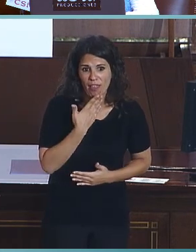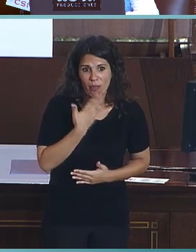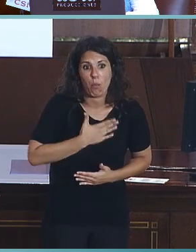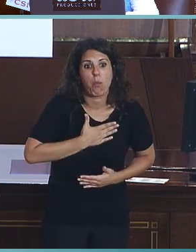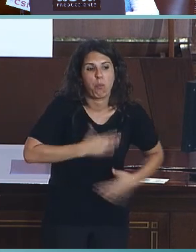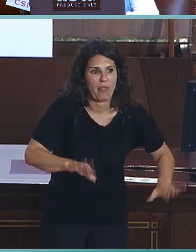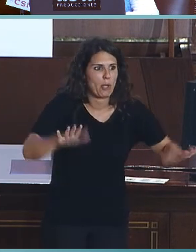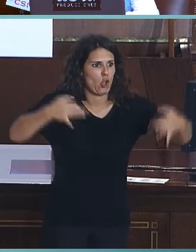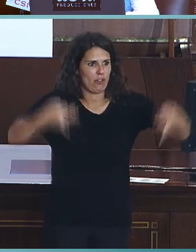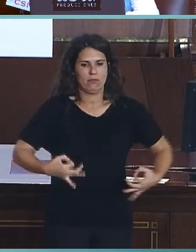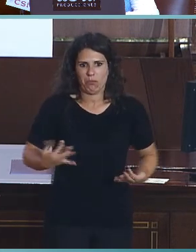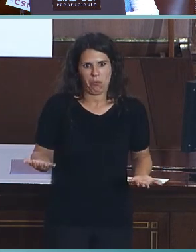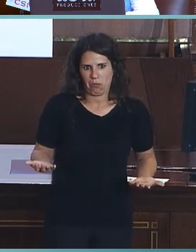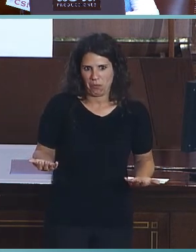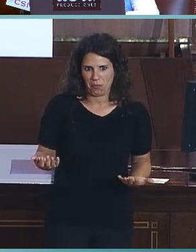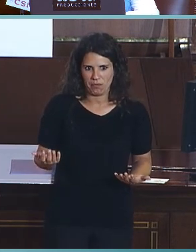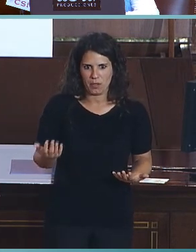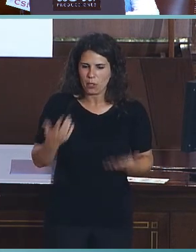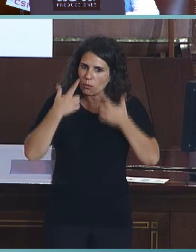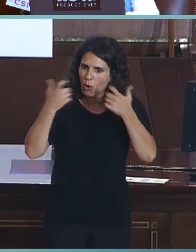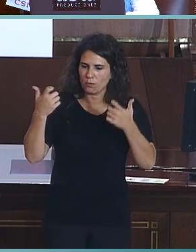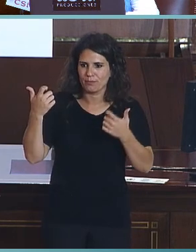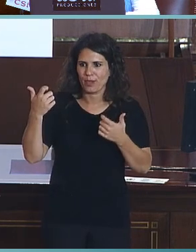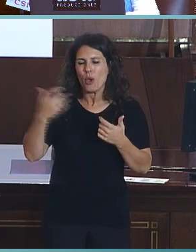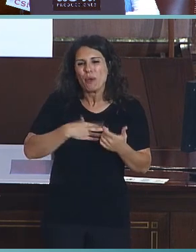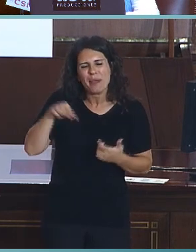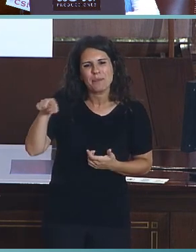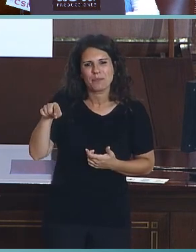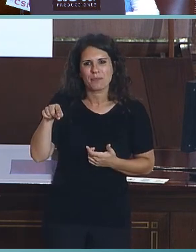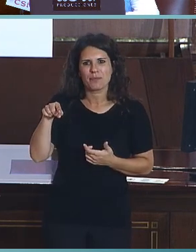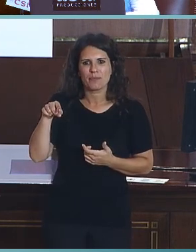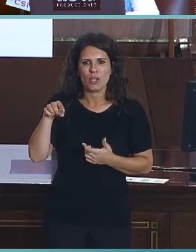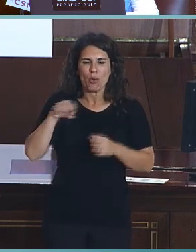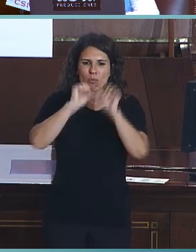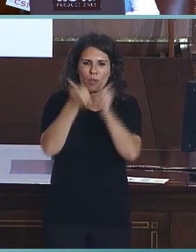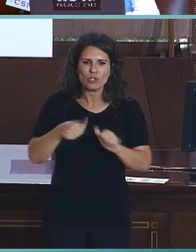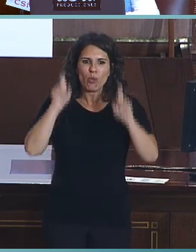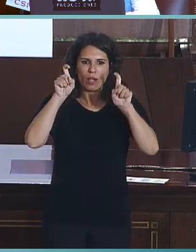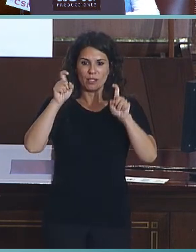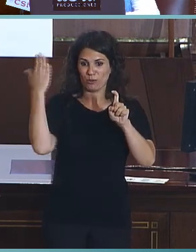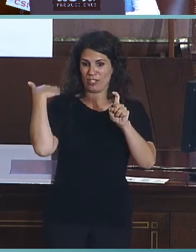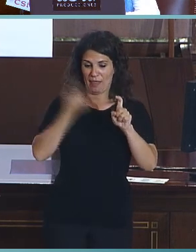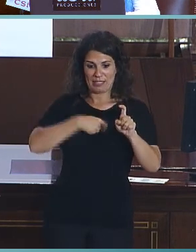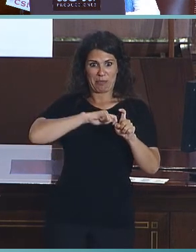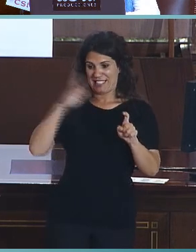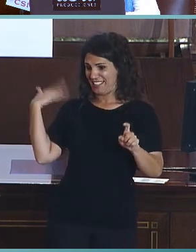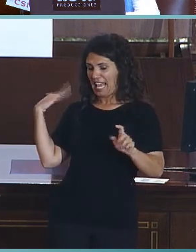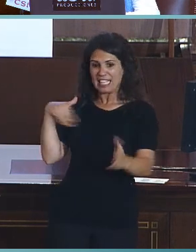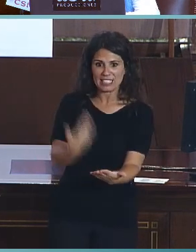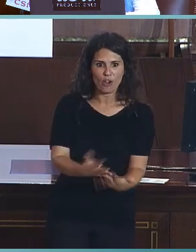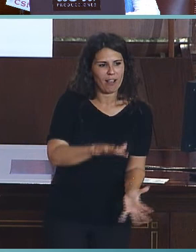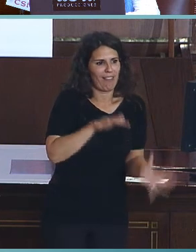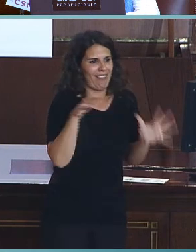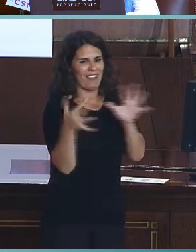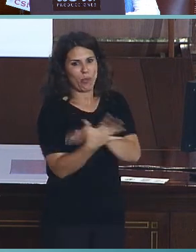con cambios que han tenido lugar en España en relación con los modelos educativos y que esto tal vez pueda estar